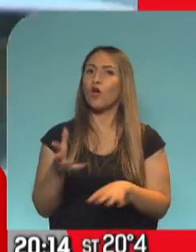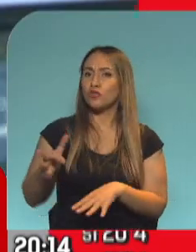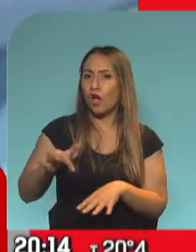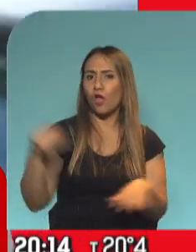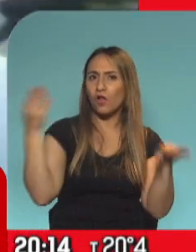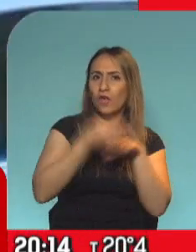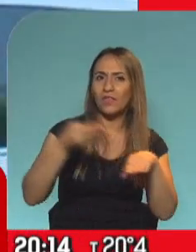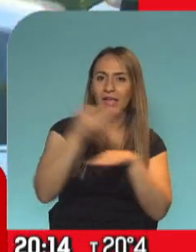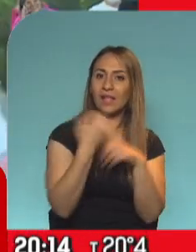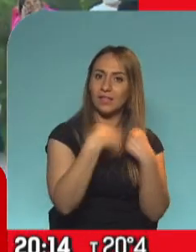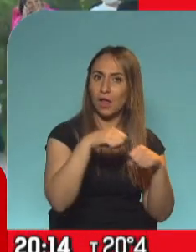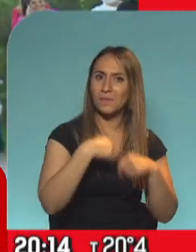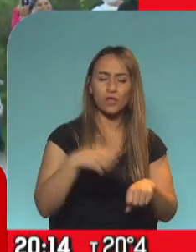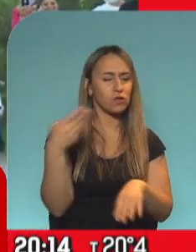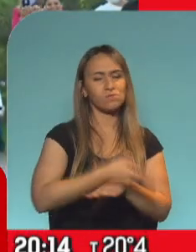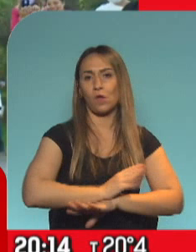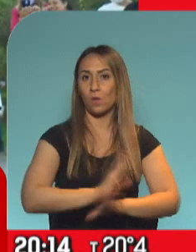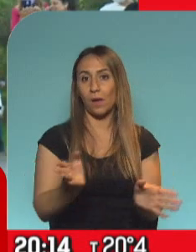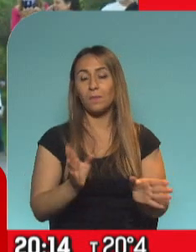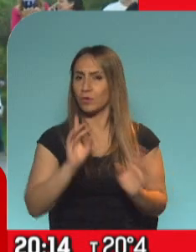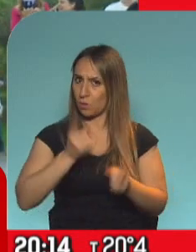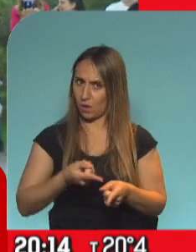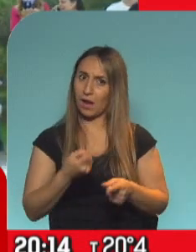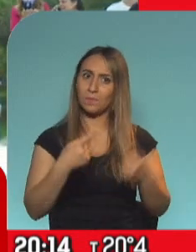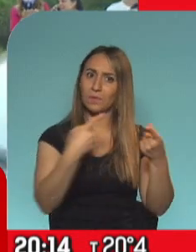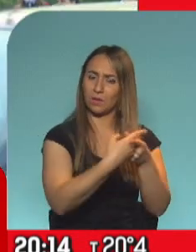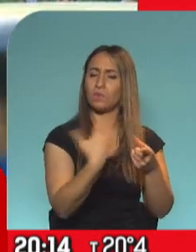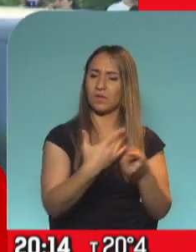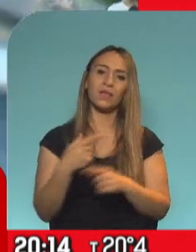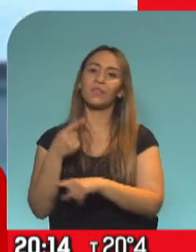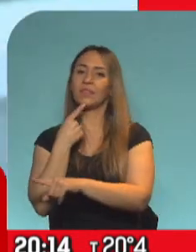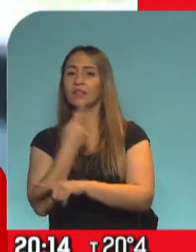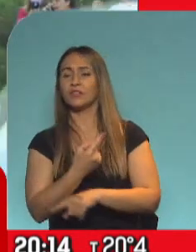acceder como maradona quiero que juegue